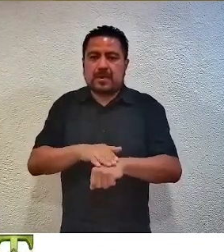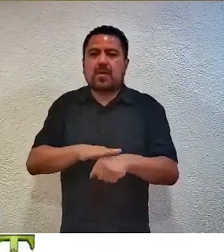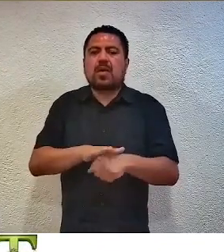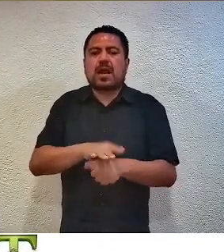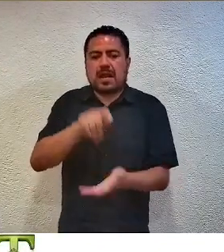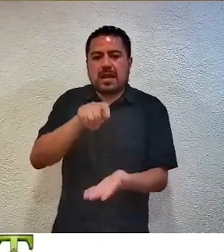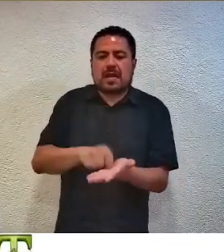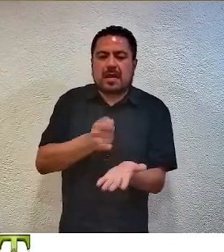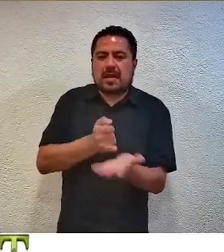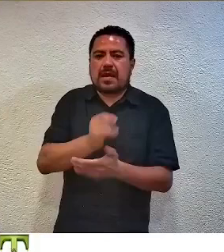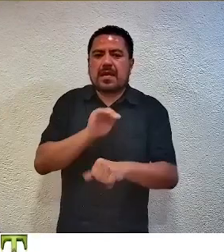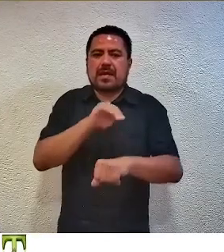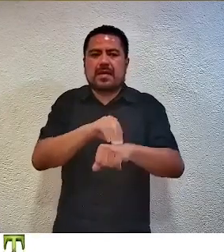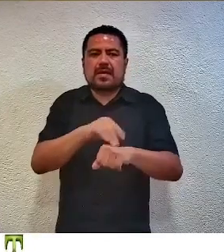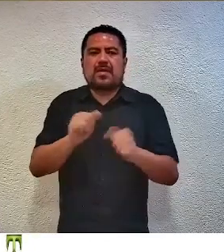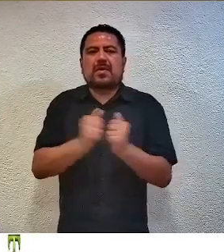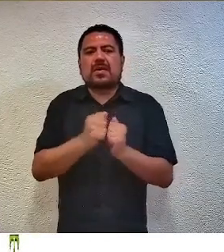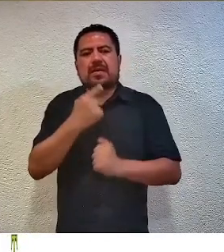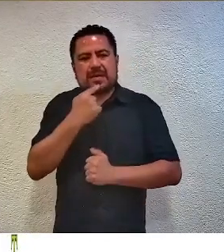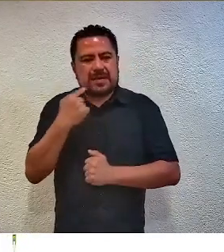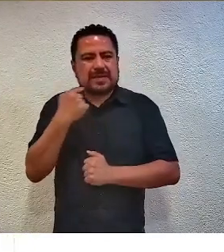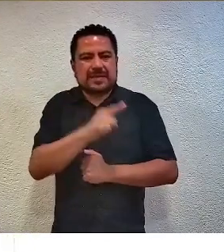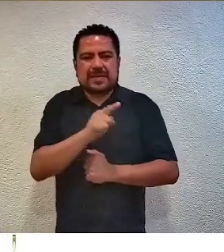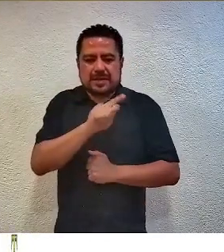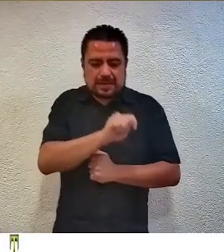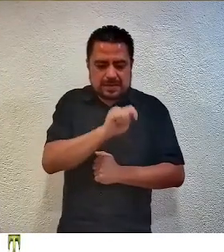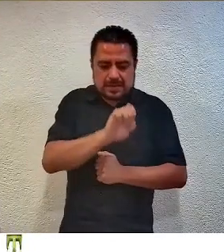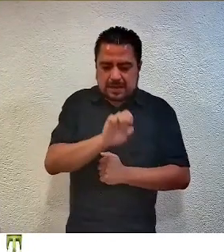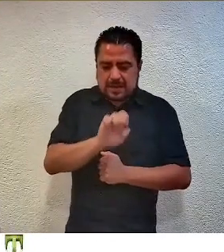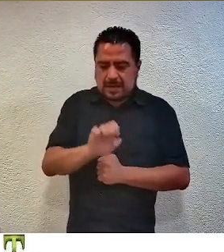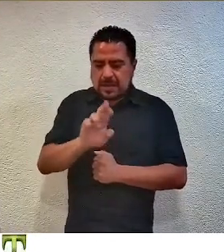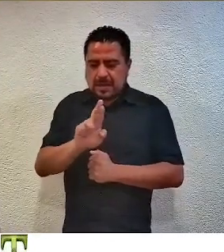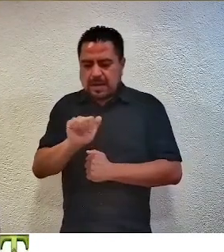sentencia que se dicta en el recurso de apelación registrado con la clave